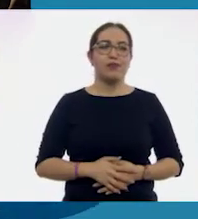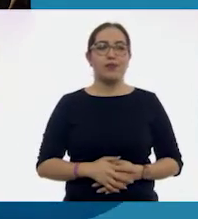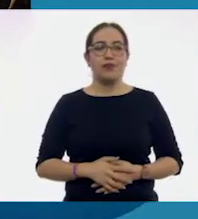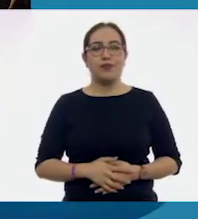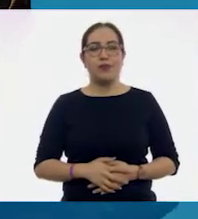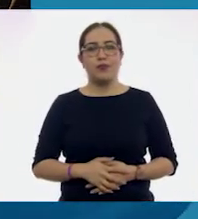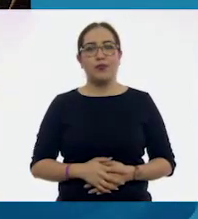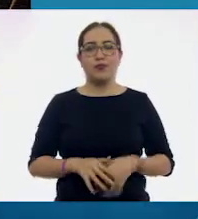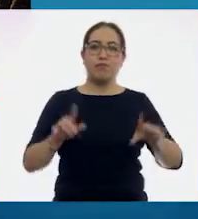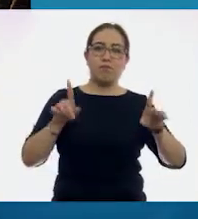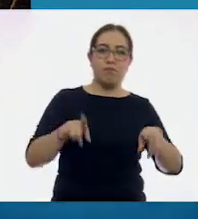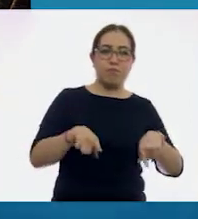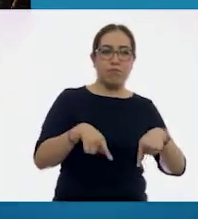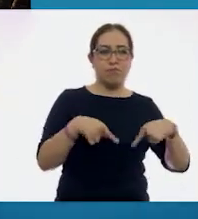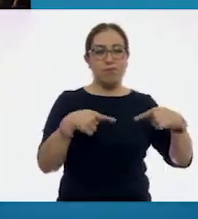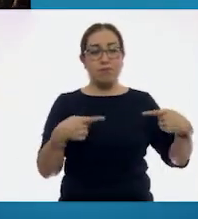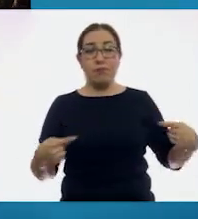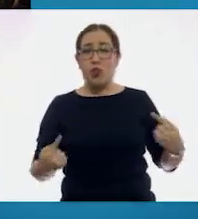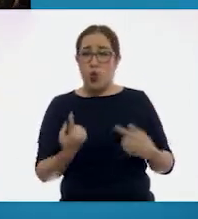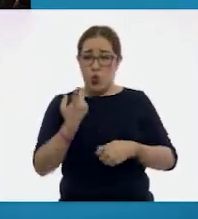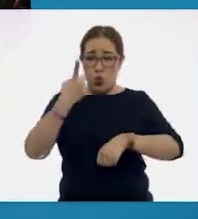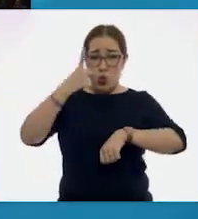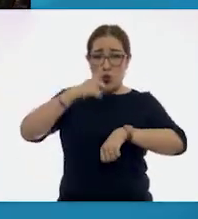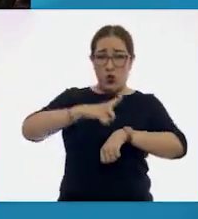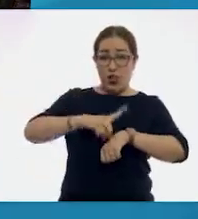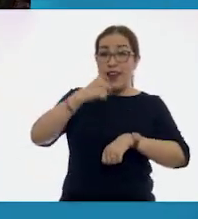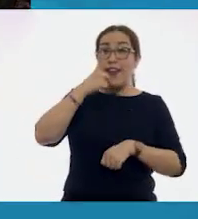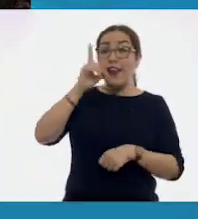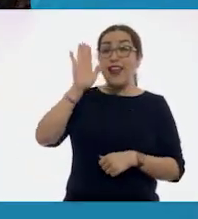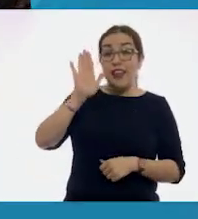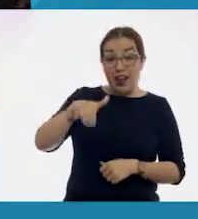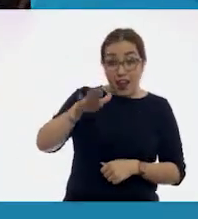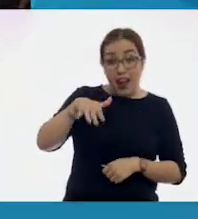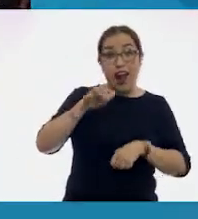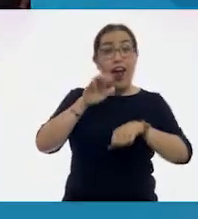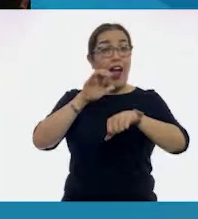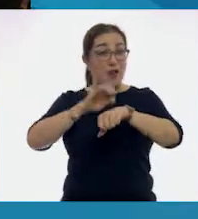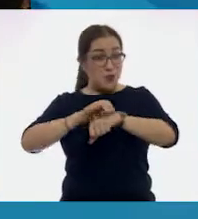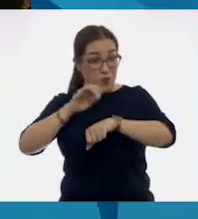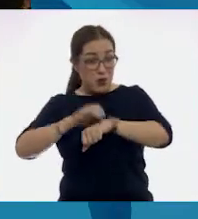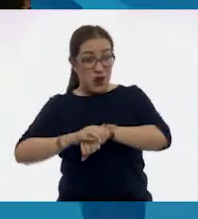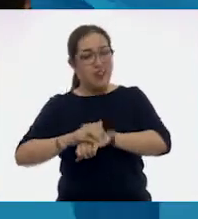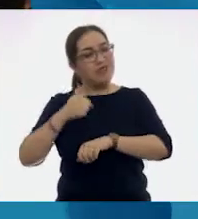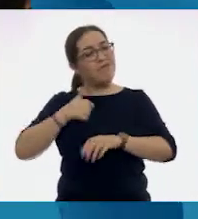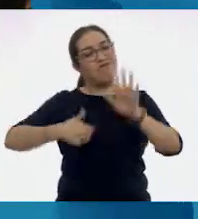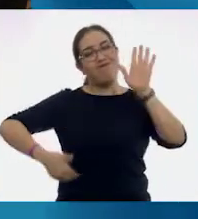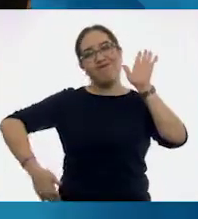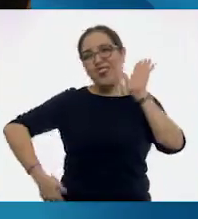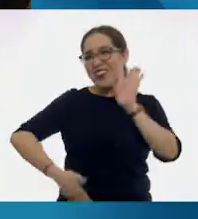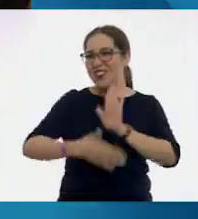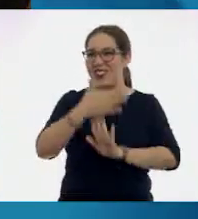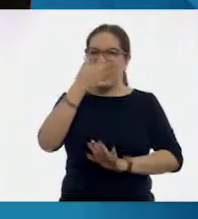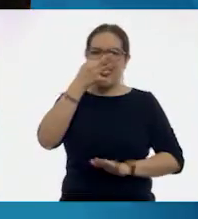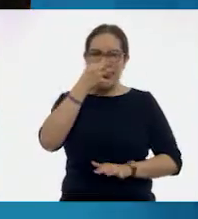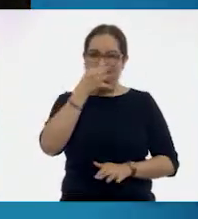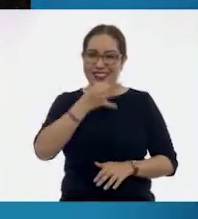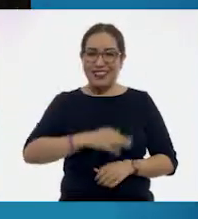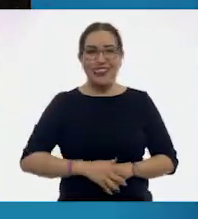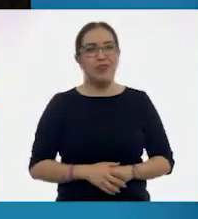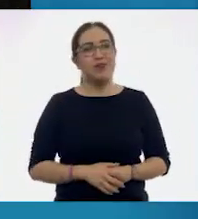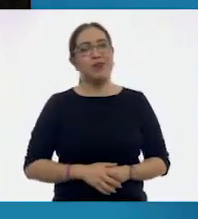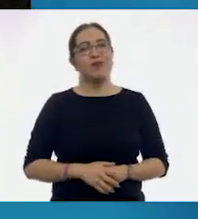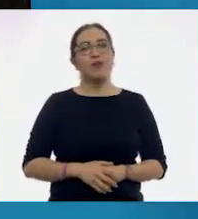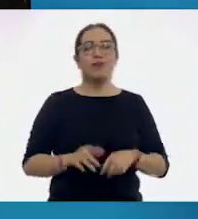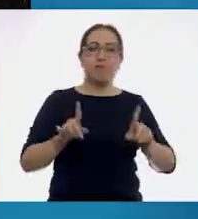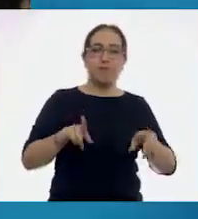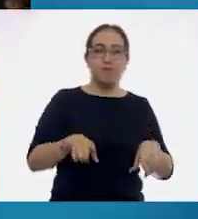Un día Lola les dijo, mis viejos amigos, ya voy a partir.